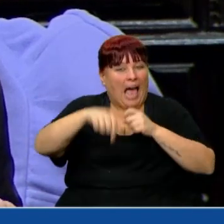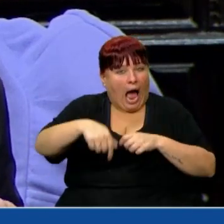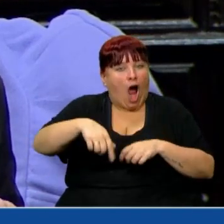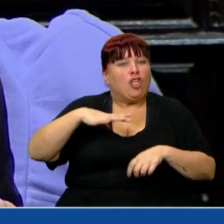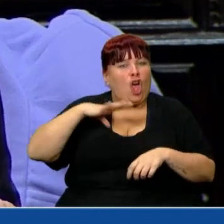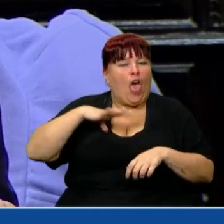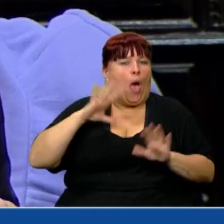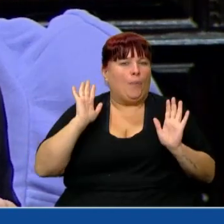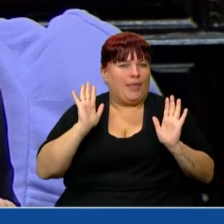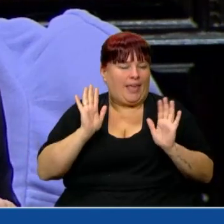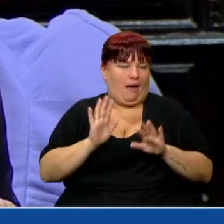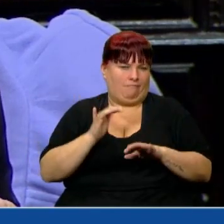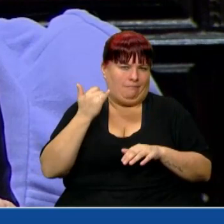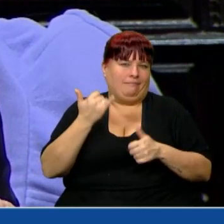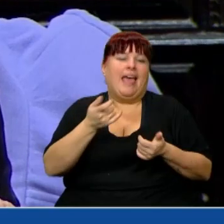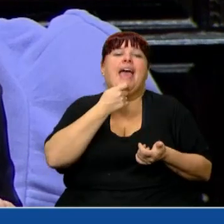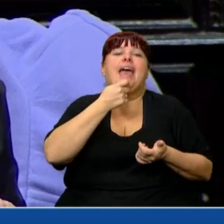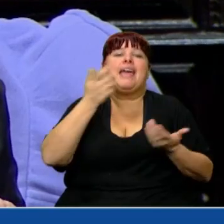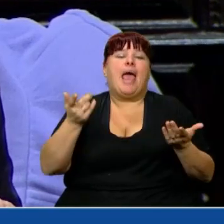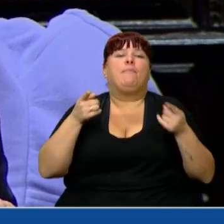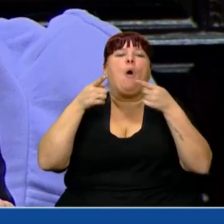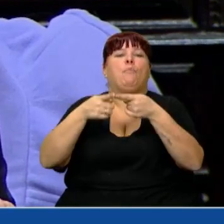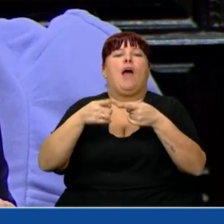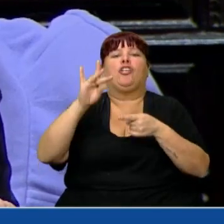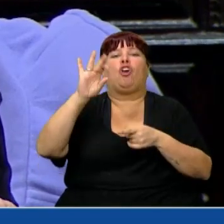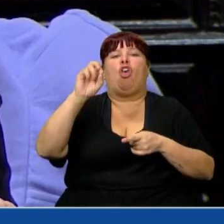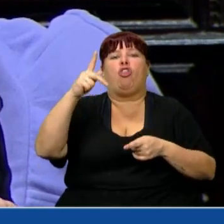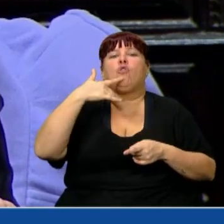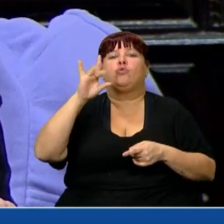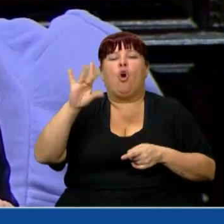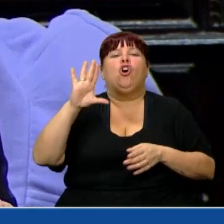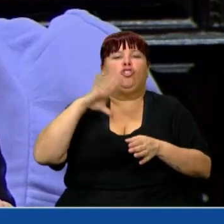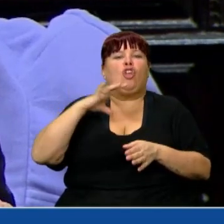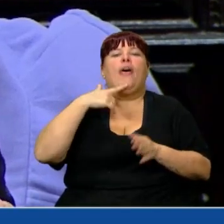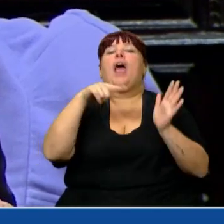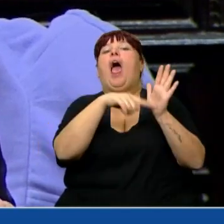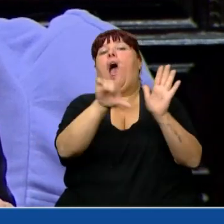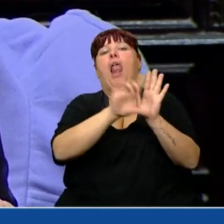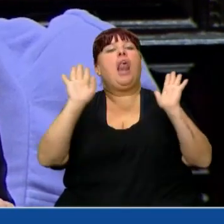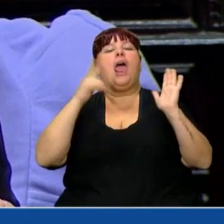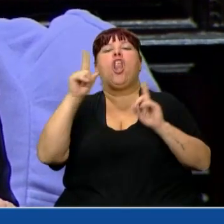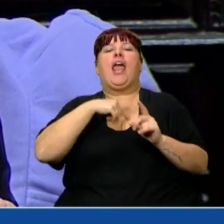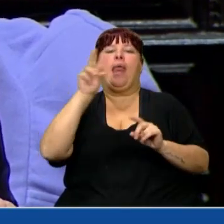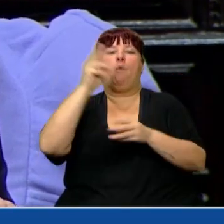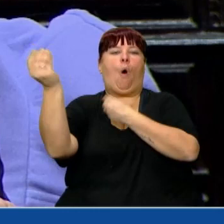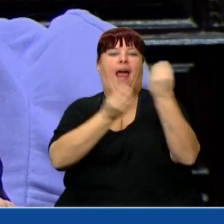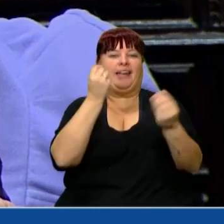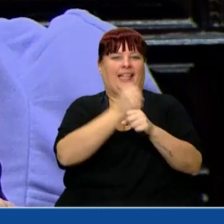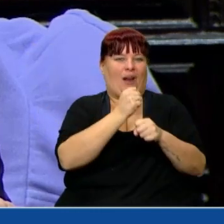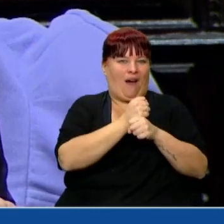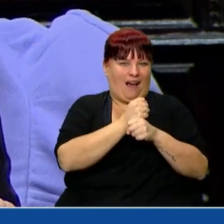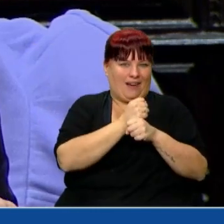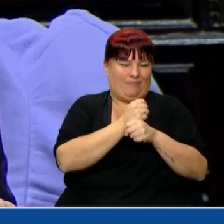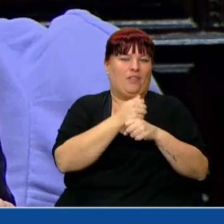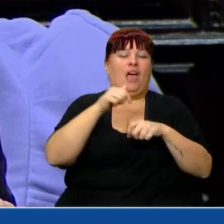día, podemos tener el ejemplo del puerto de Dock Sud, siguen alegando esta norma para no contratar